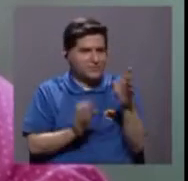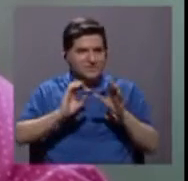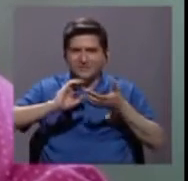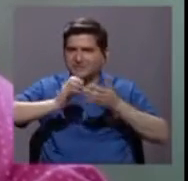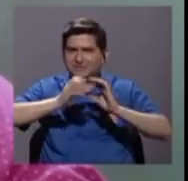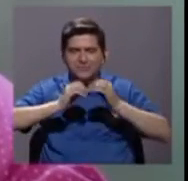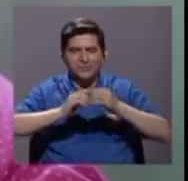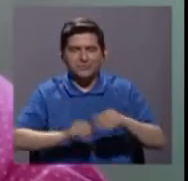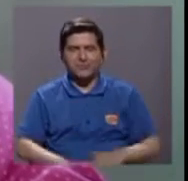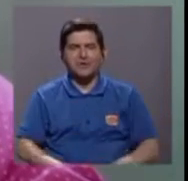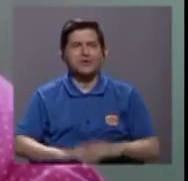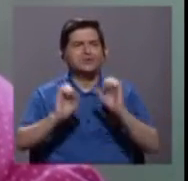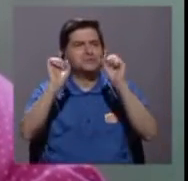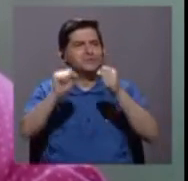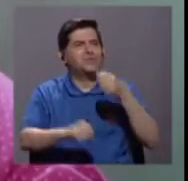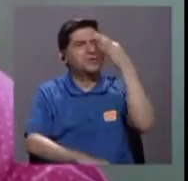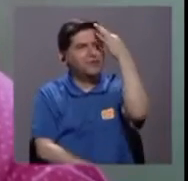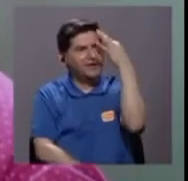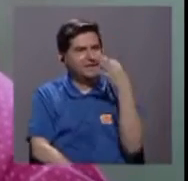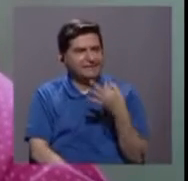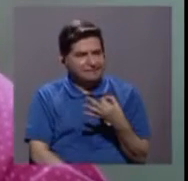cifras consideradas, digamos,